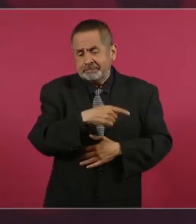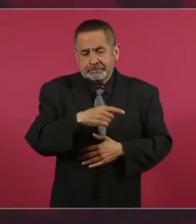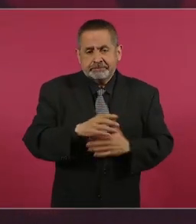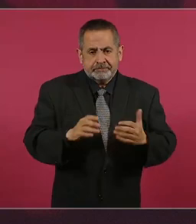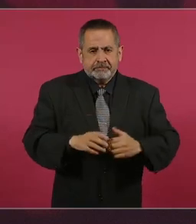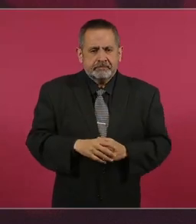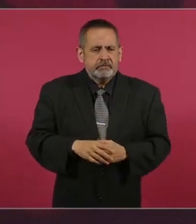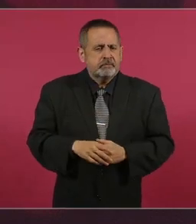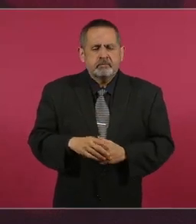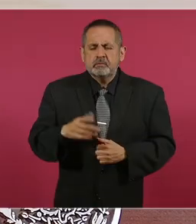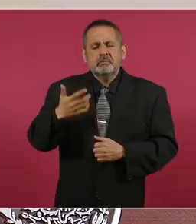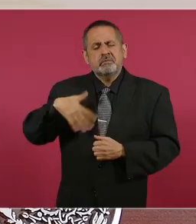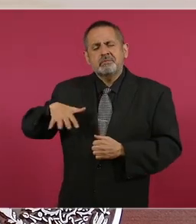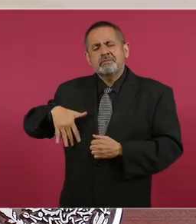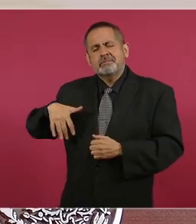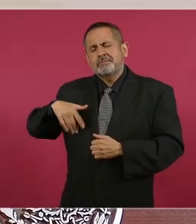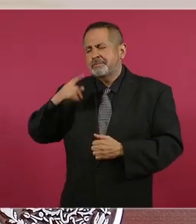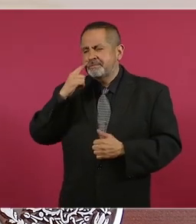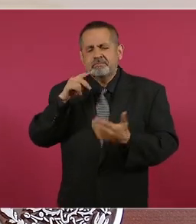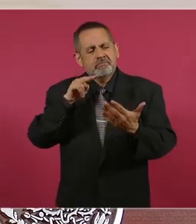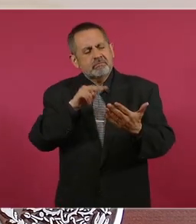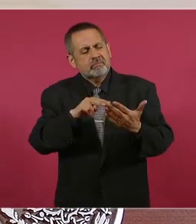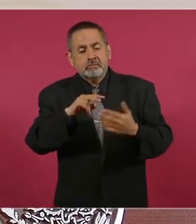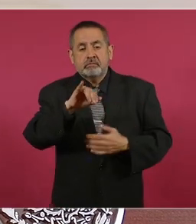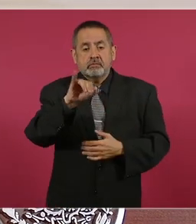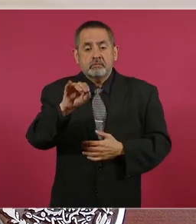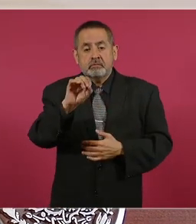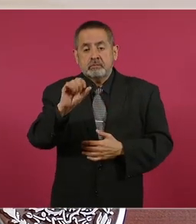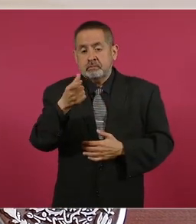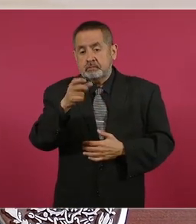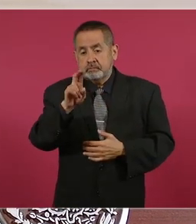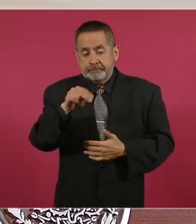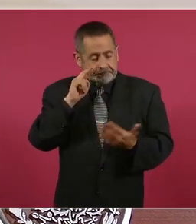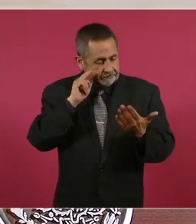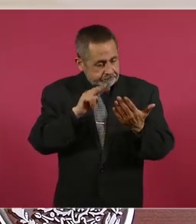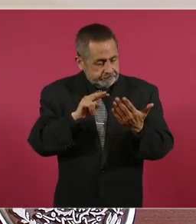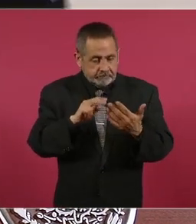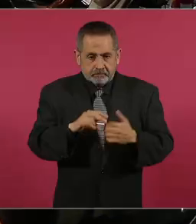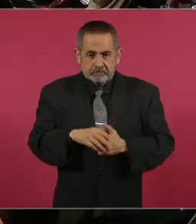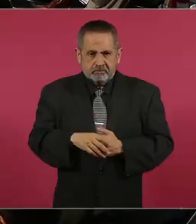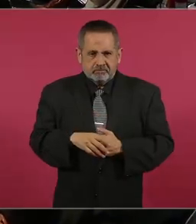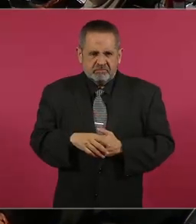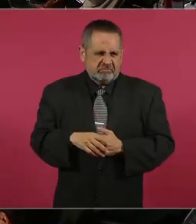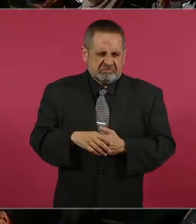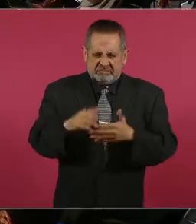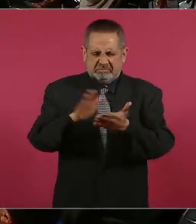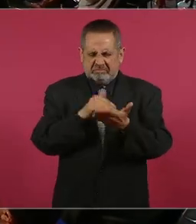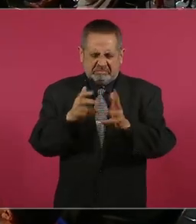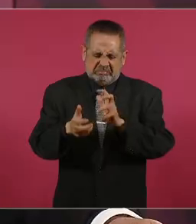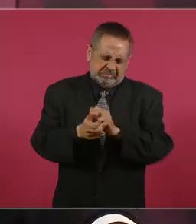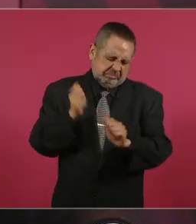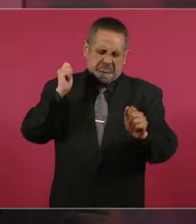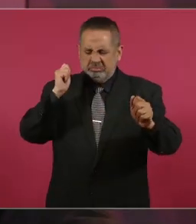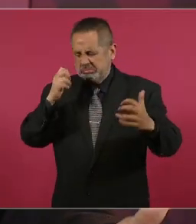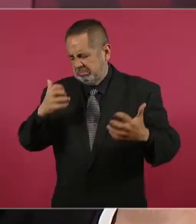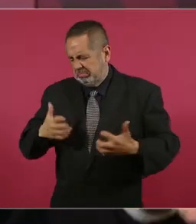Estaba yo viendo a Joaquín López Dóriga, rompe papeles y